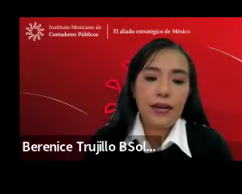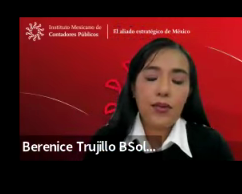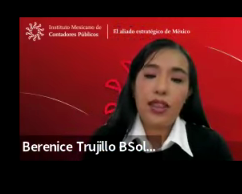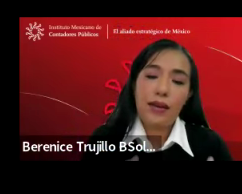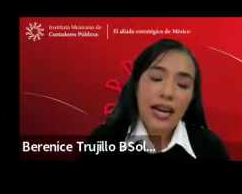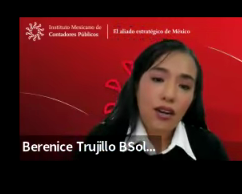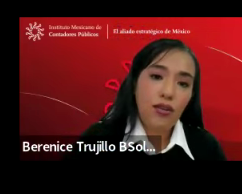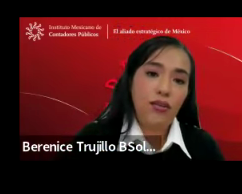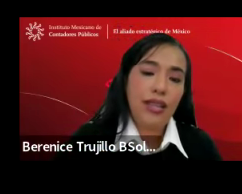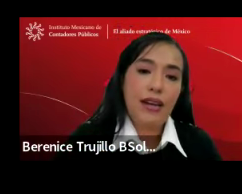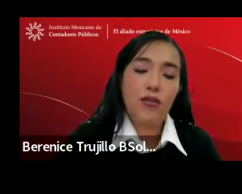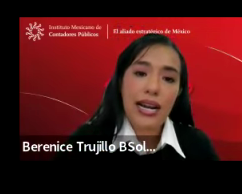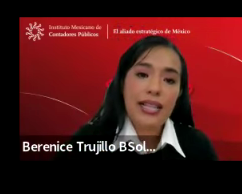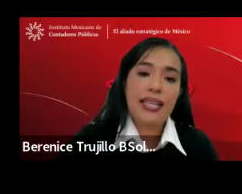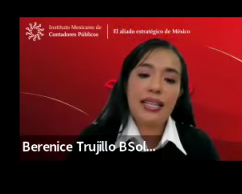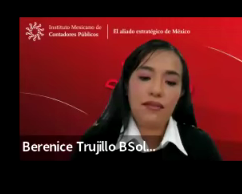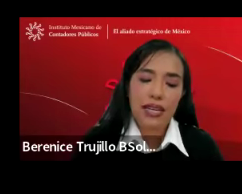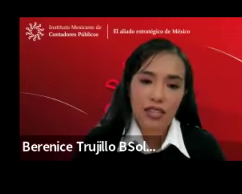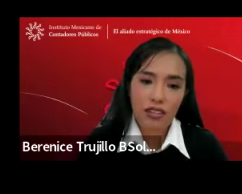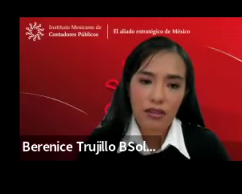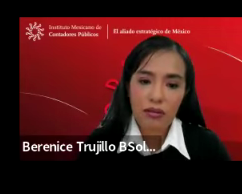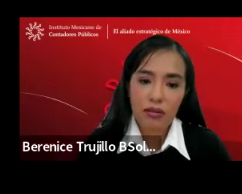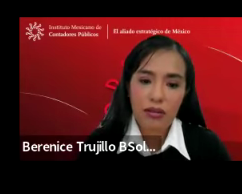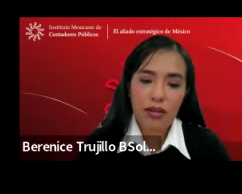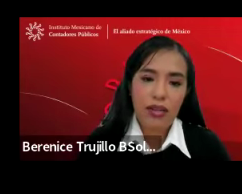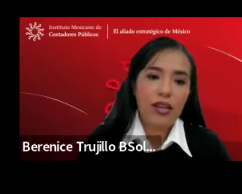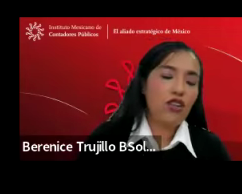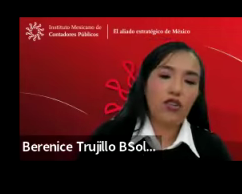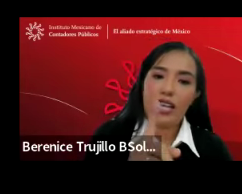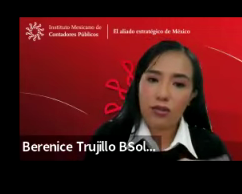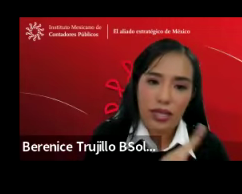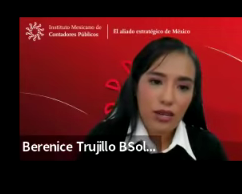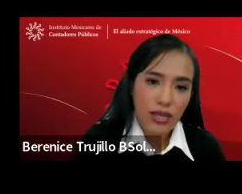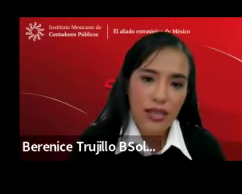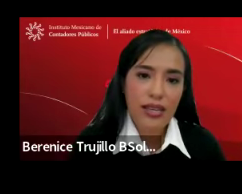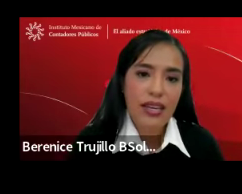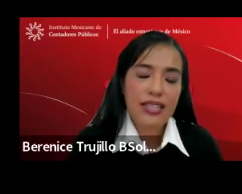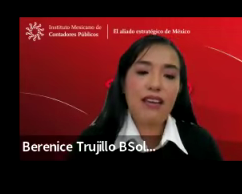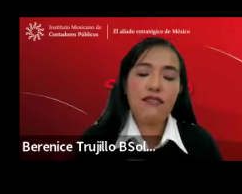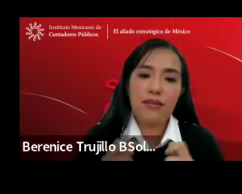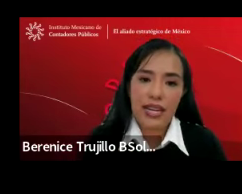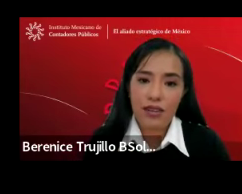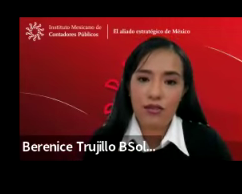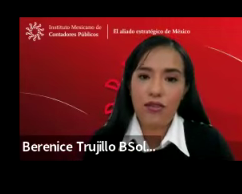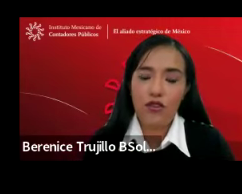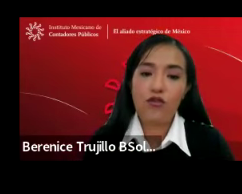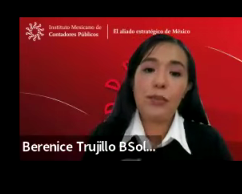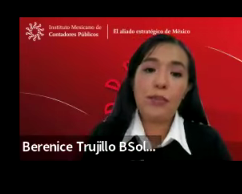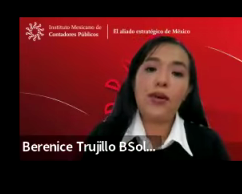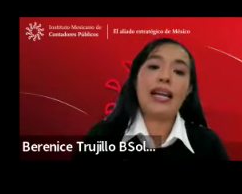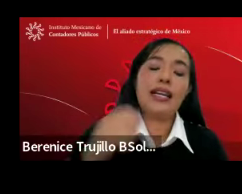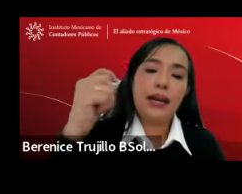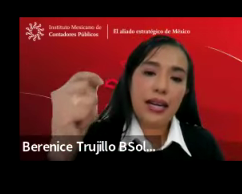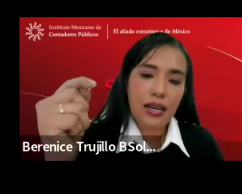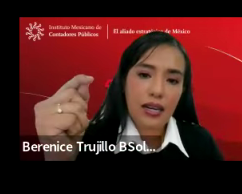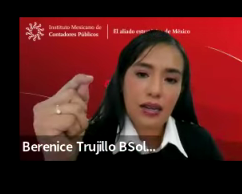fue por debajo del umbral de identificación, no la tomas en cuenta. Si en febrero